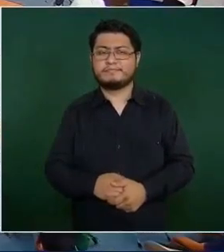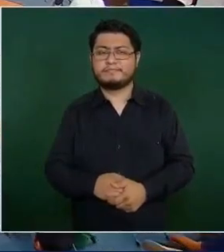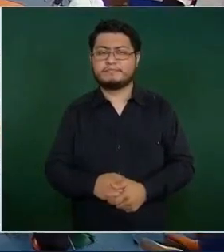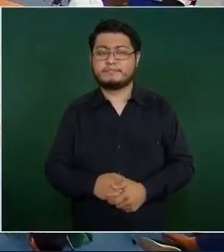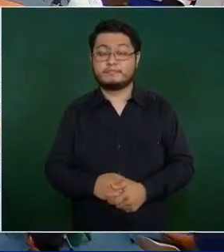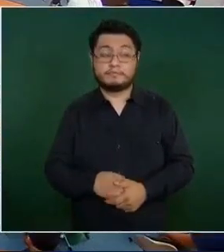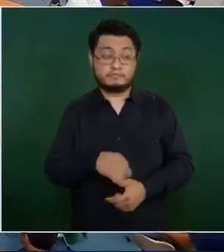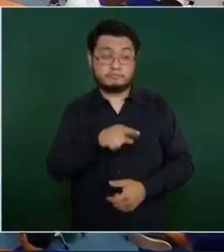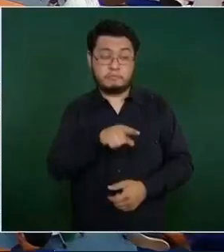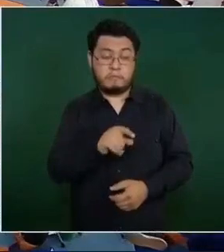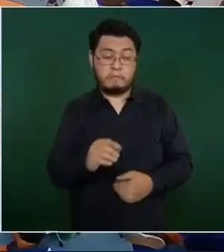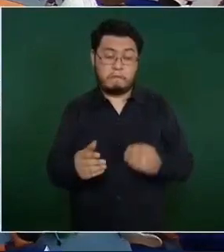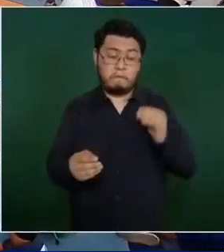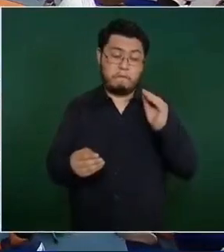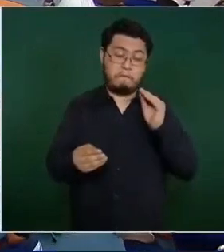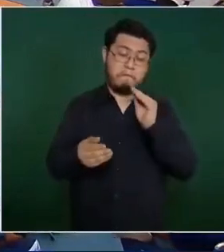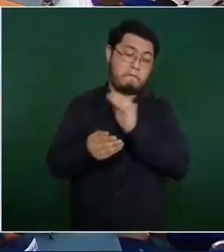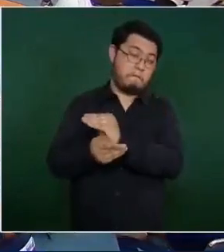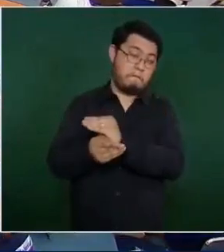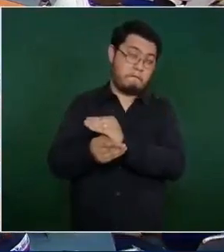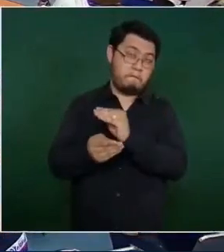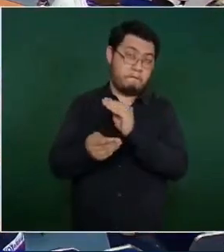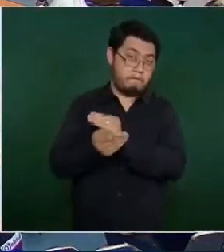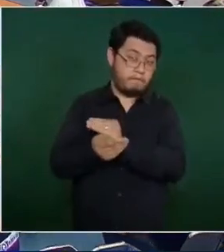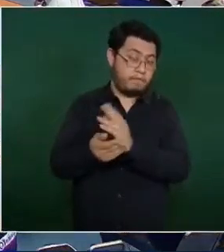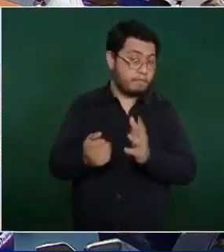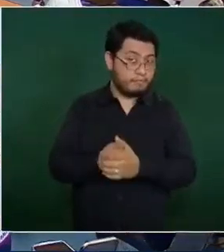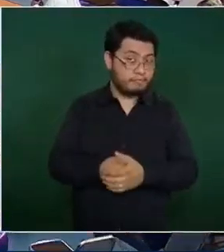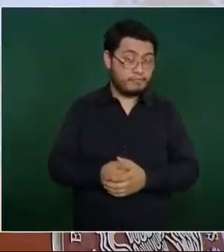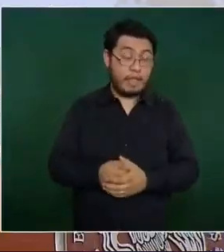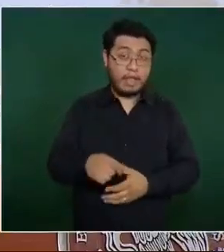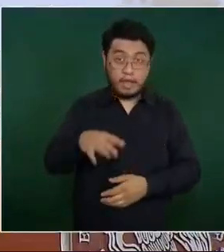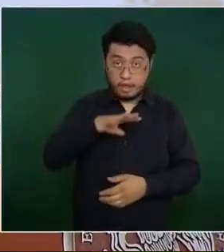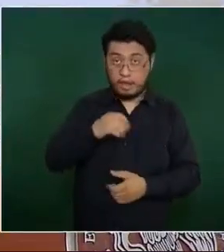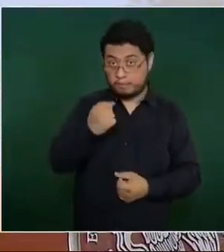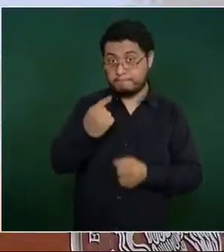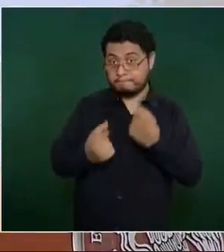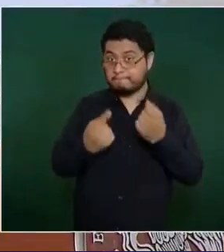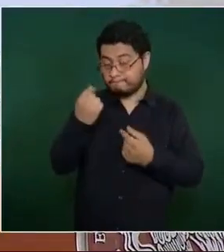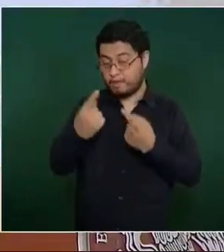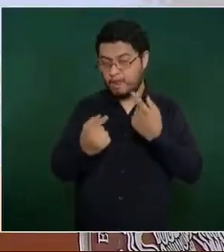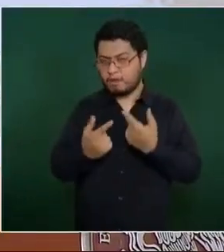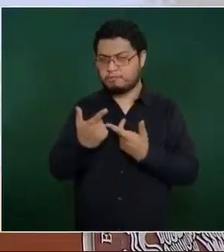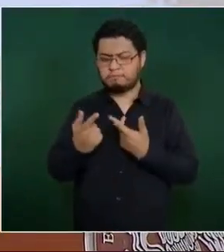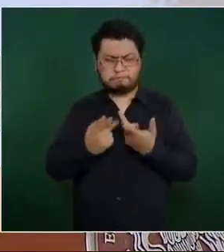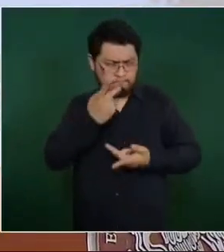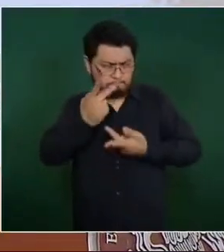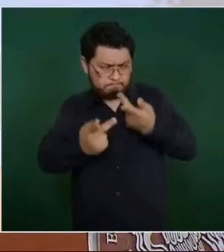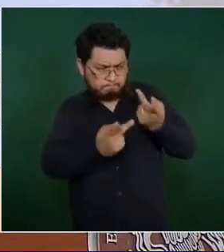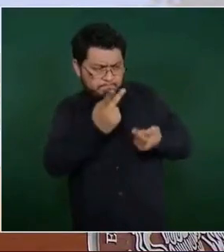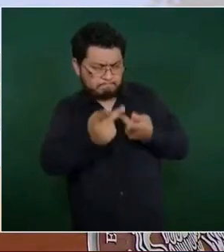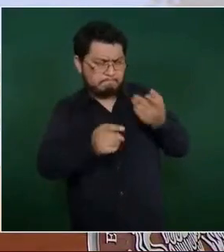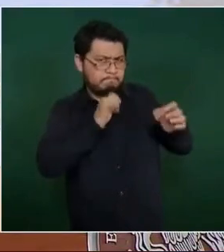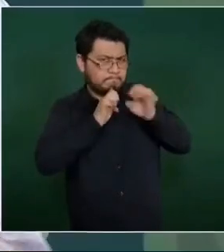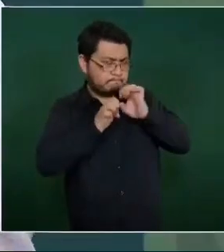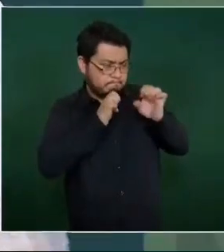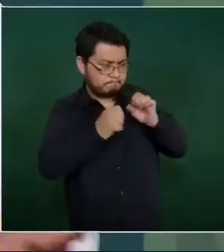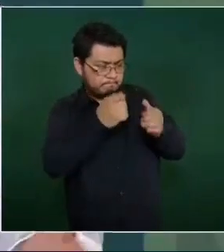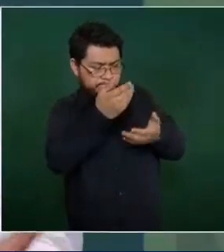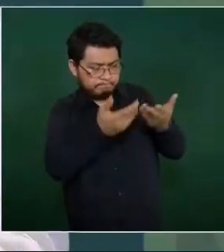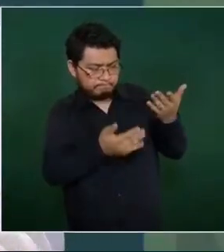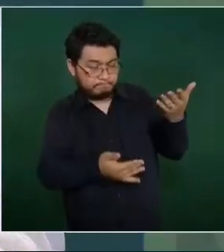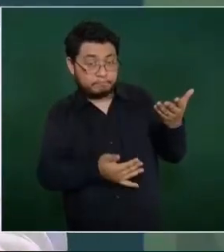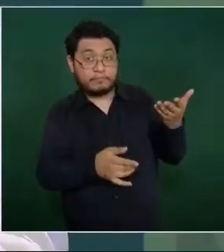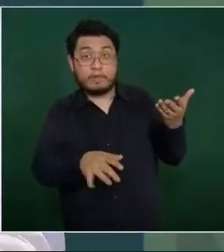hacen caso, porque hay encuestas, se hacen encuestas y en todas la